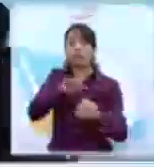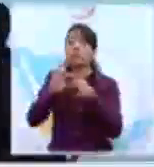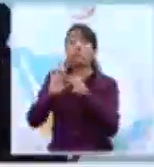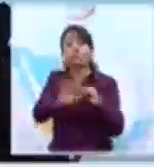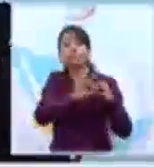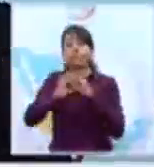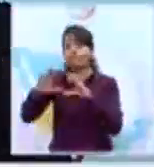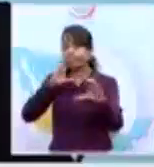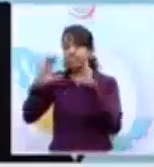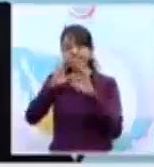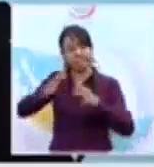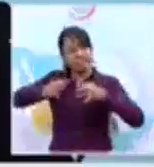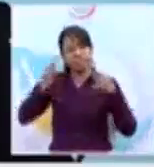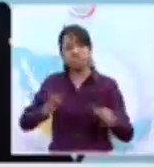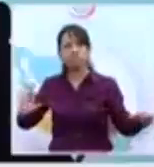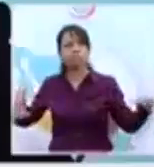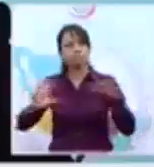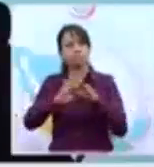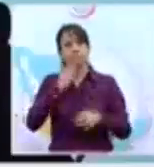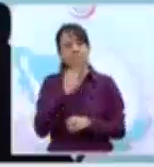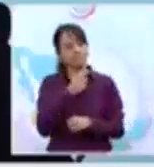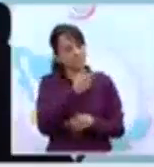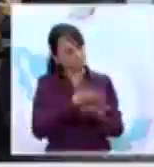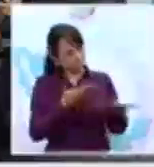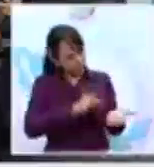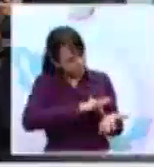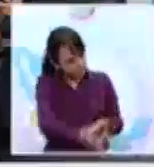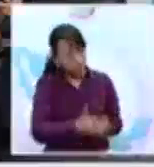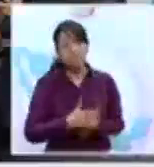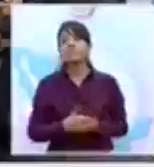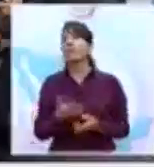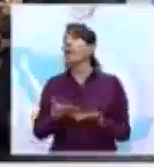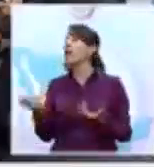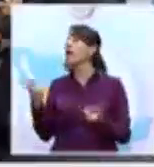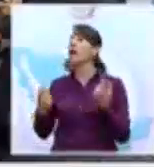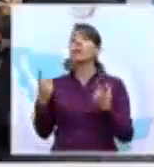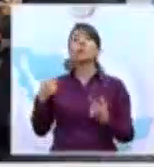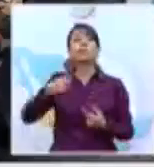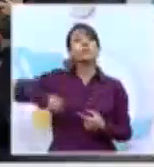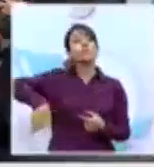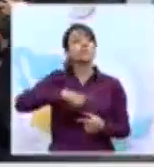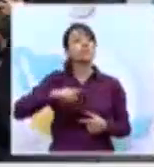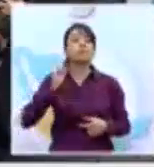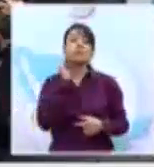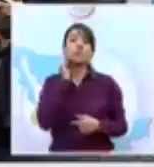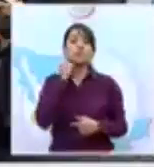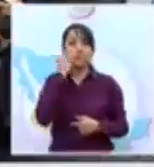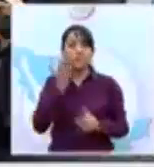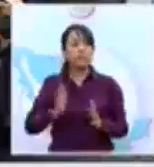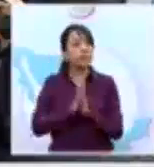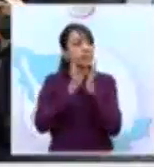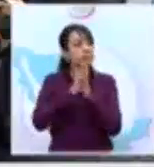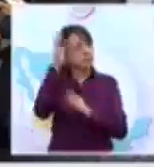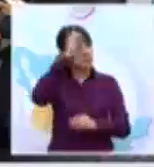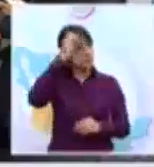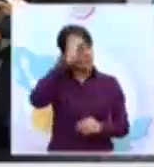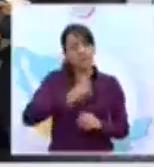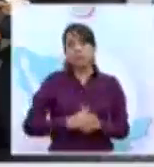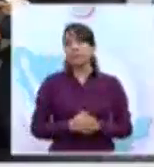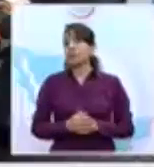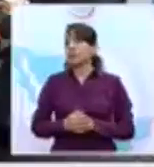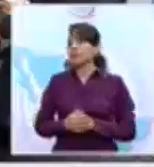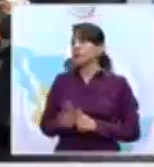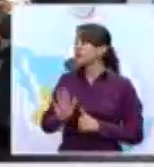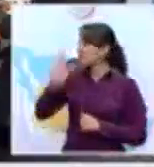Jesús Santiago Cruz. ¿Algún comentario por parte de los senadores? Pues, ¿pasaríamos a otro tema o